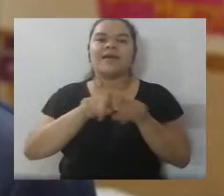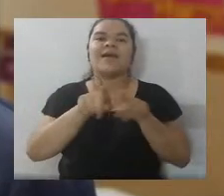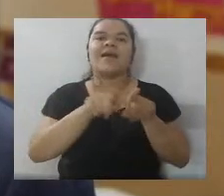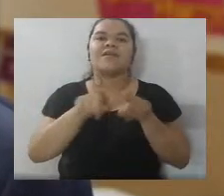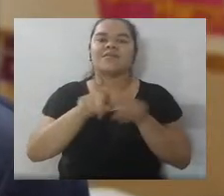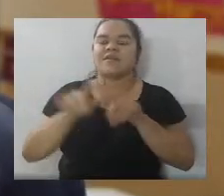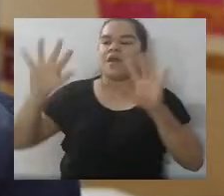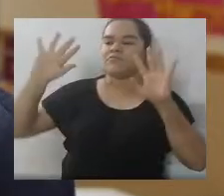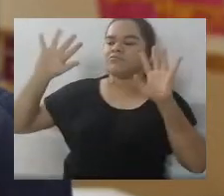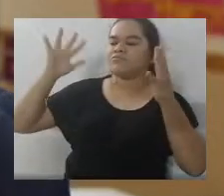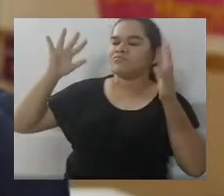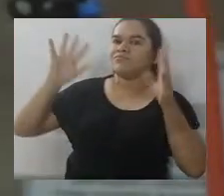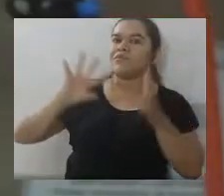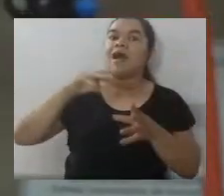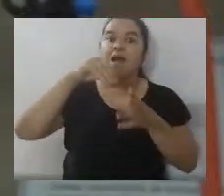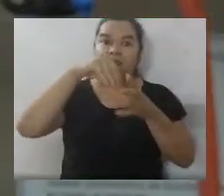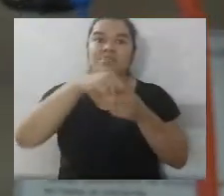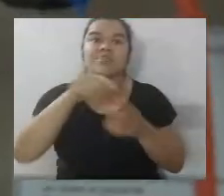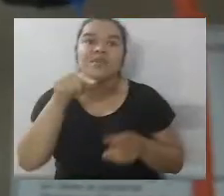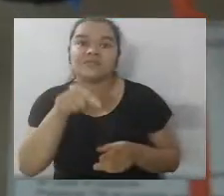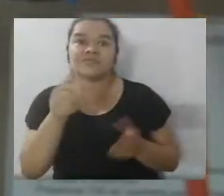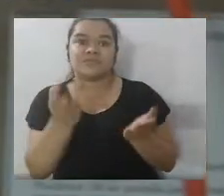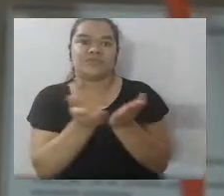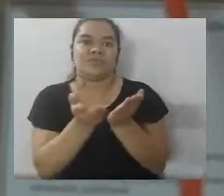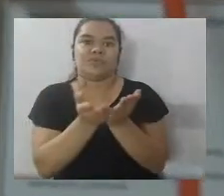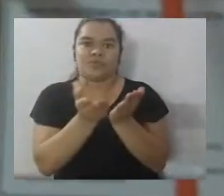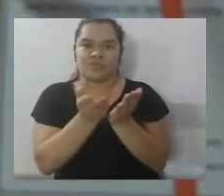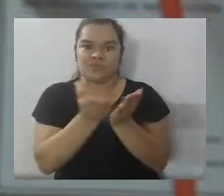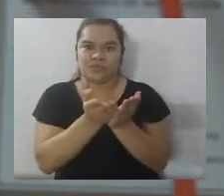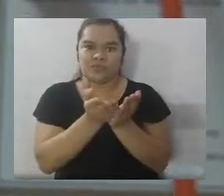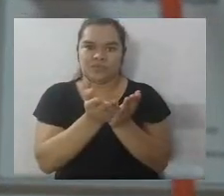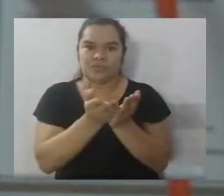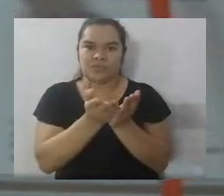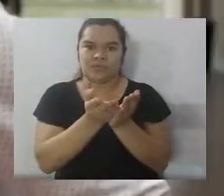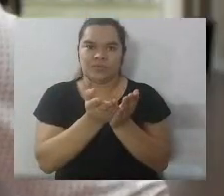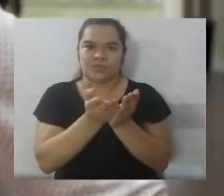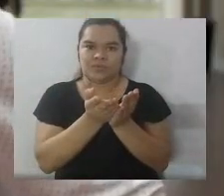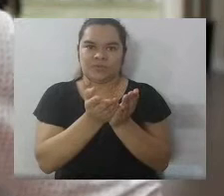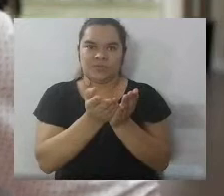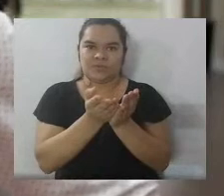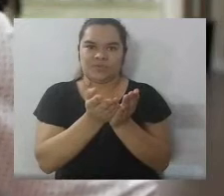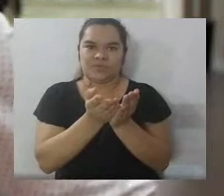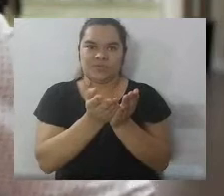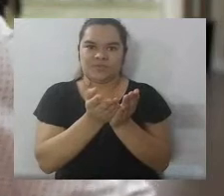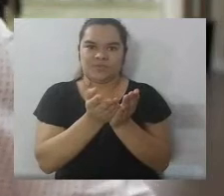carrera, hoy por hoy, todas estas actividades fueron incluidas dentro